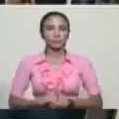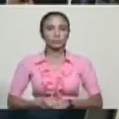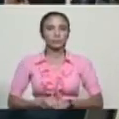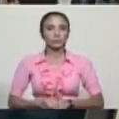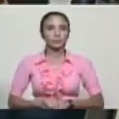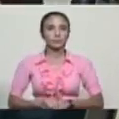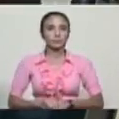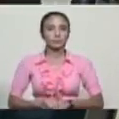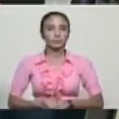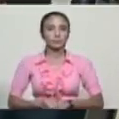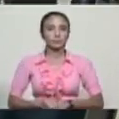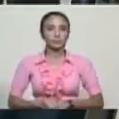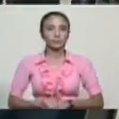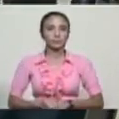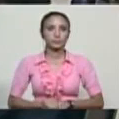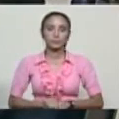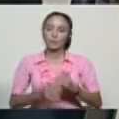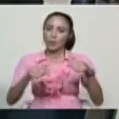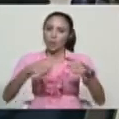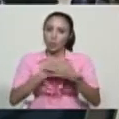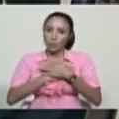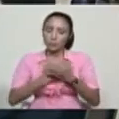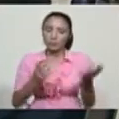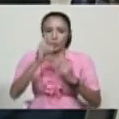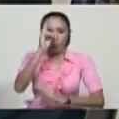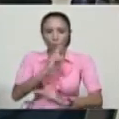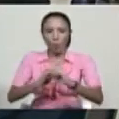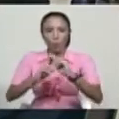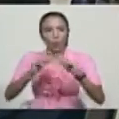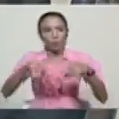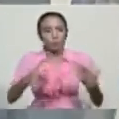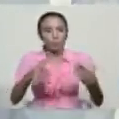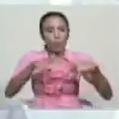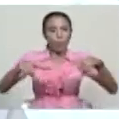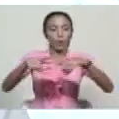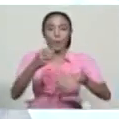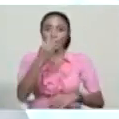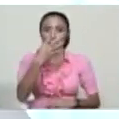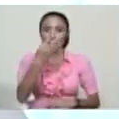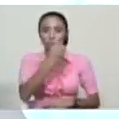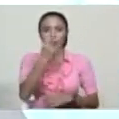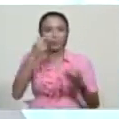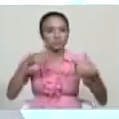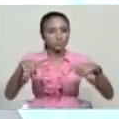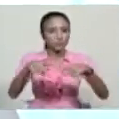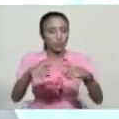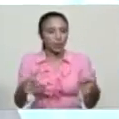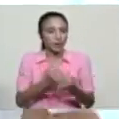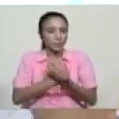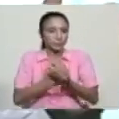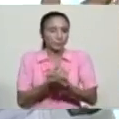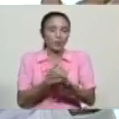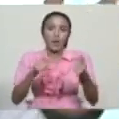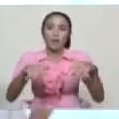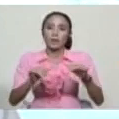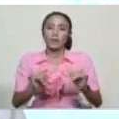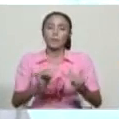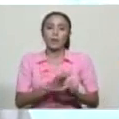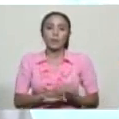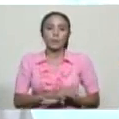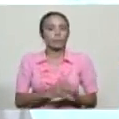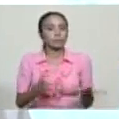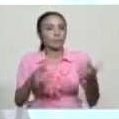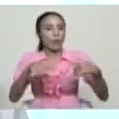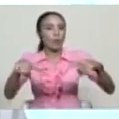Hoy tenemos el gusto de encontrarnos acá en el Palacio de Miraflores, en la Casa del